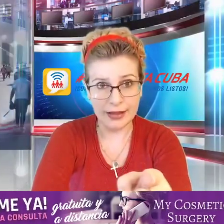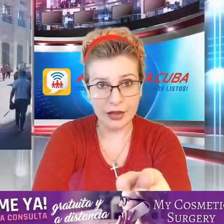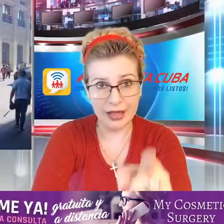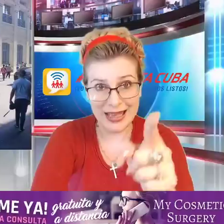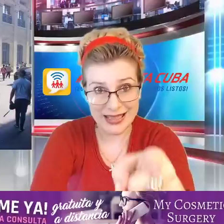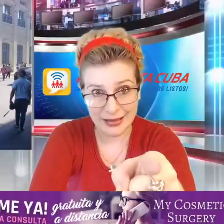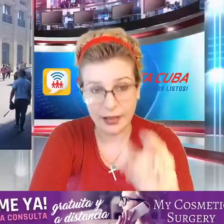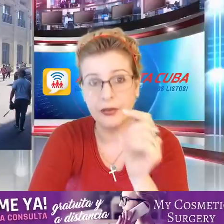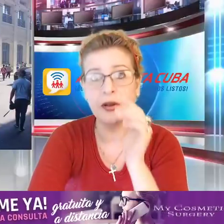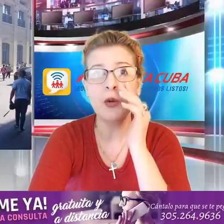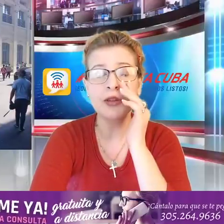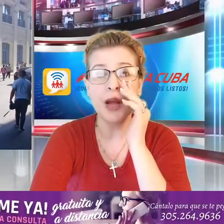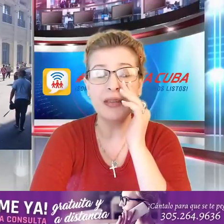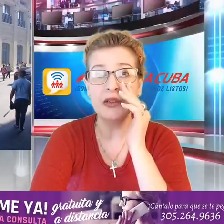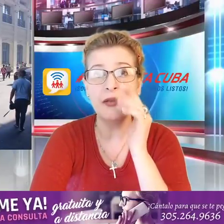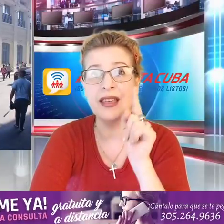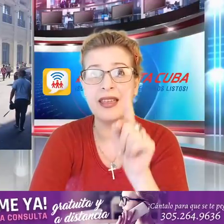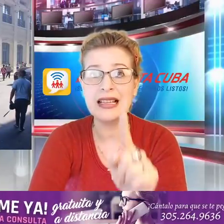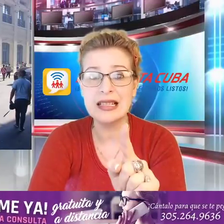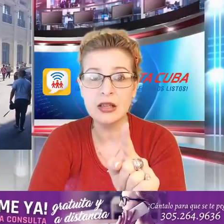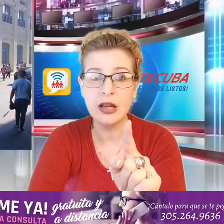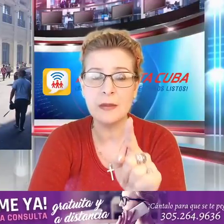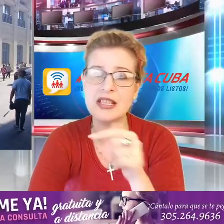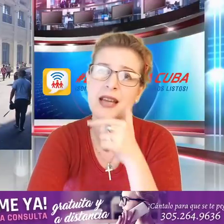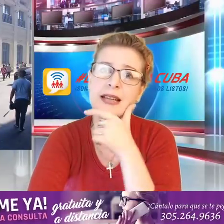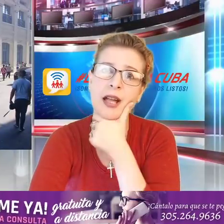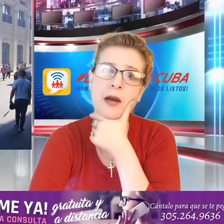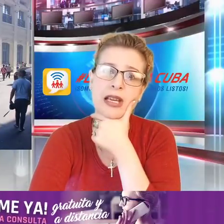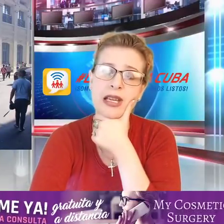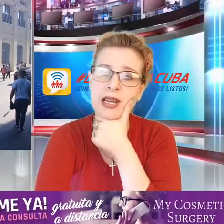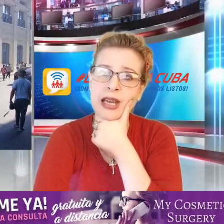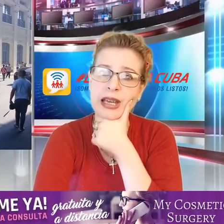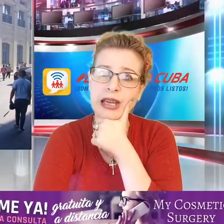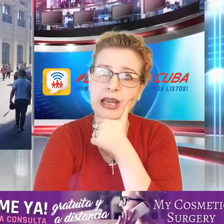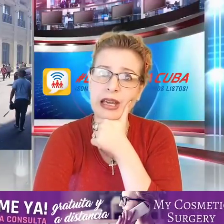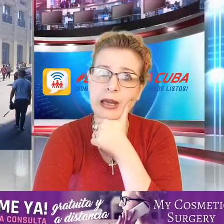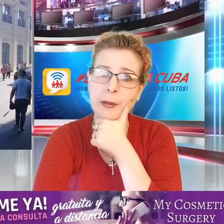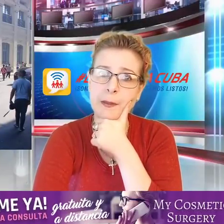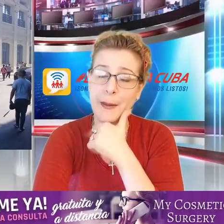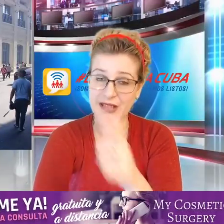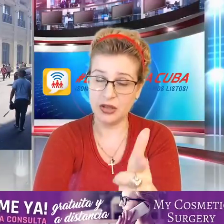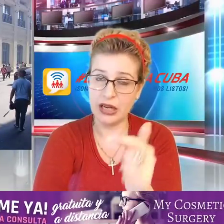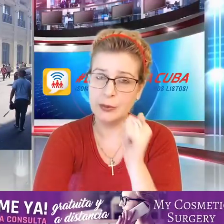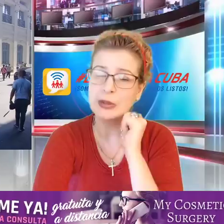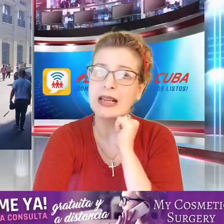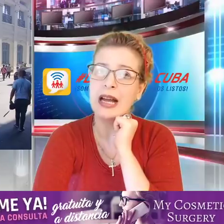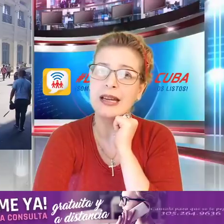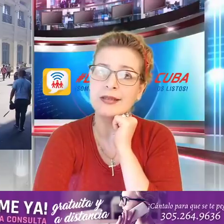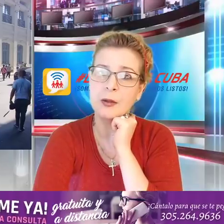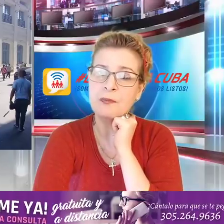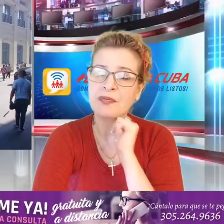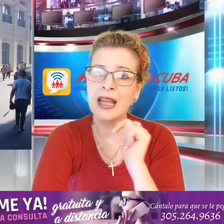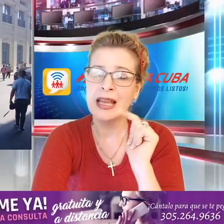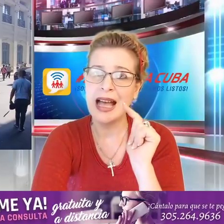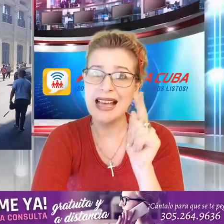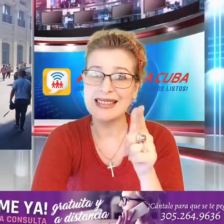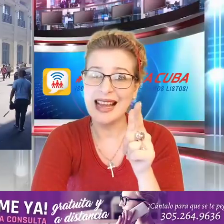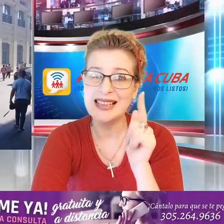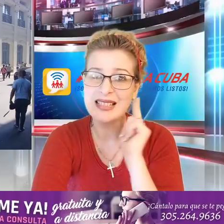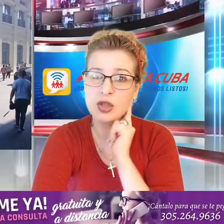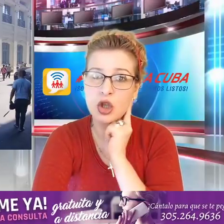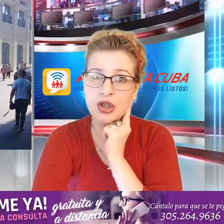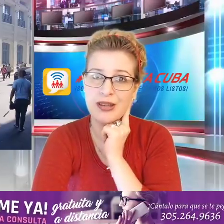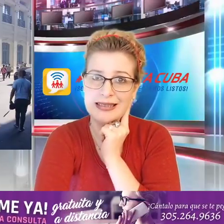Esta cola anterior, esta, que fue en Cuatro Caminos, fue desde las 5 de la mañana, estaba ahí la persona que publica esto,